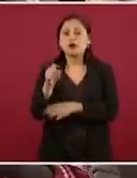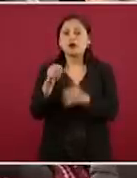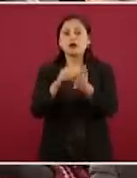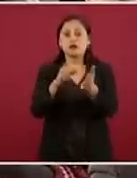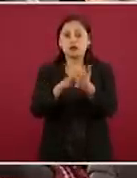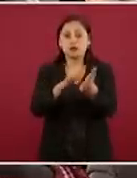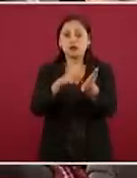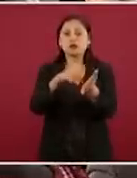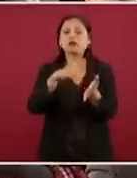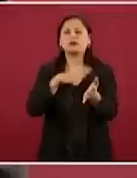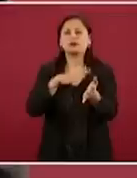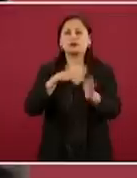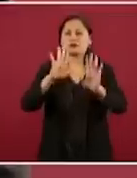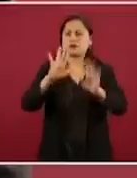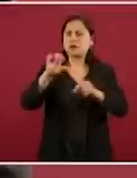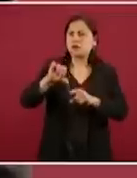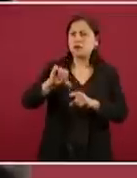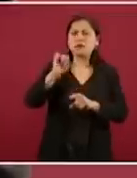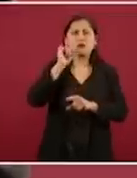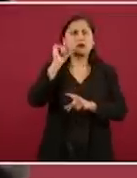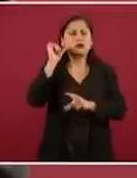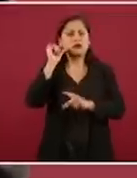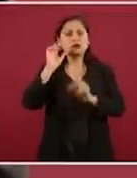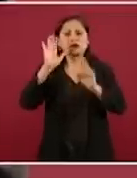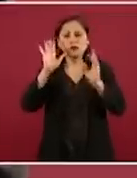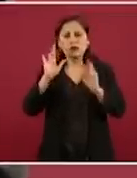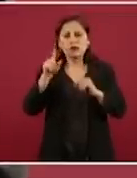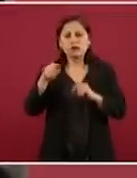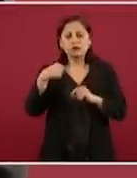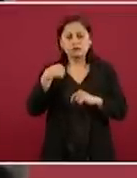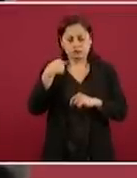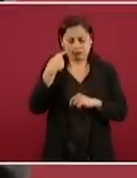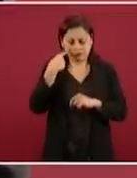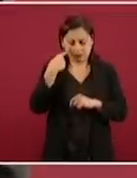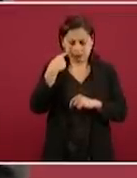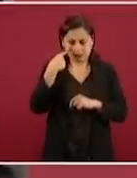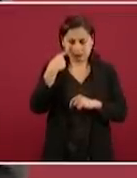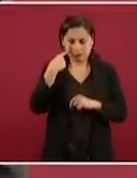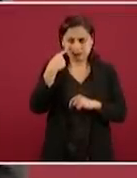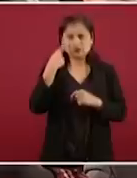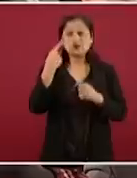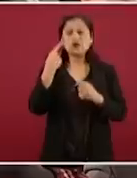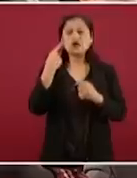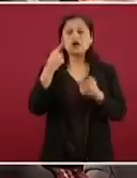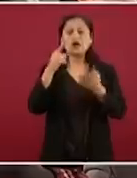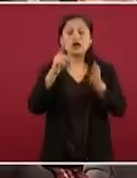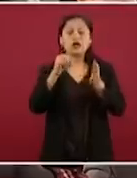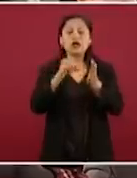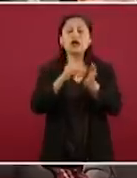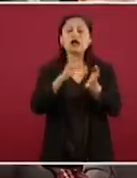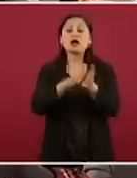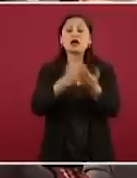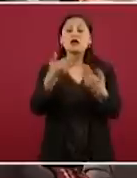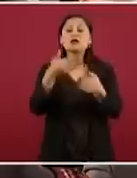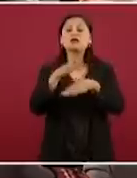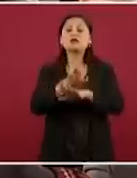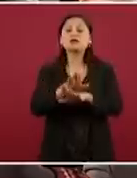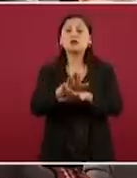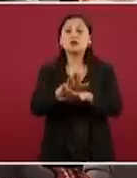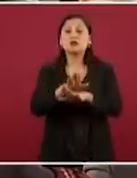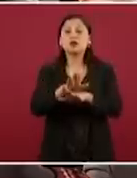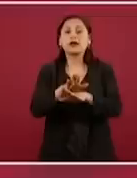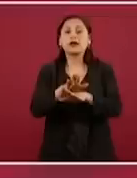si hoy o ayer, pero lo vi, acerca del incremento